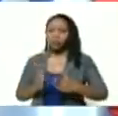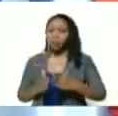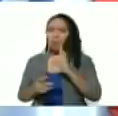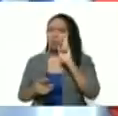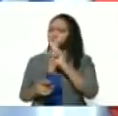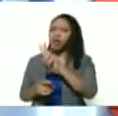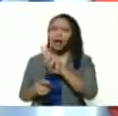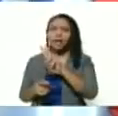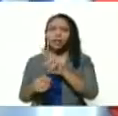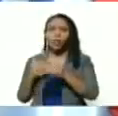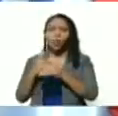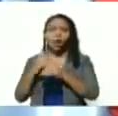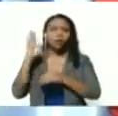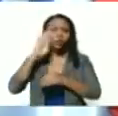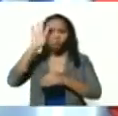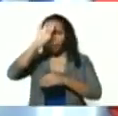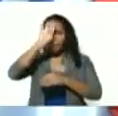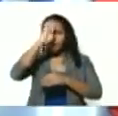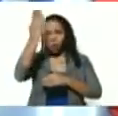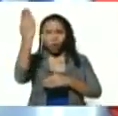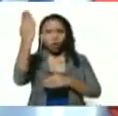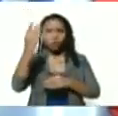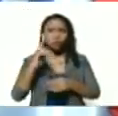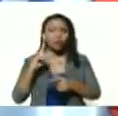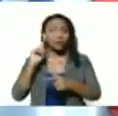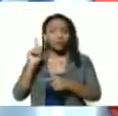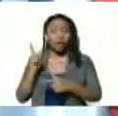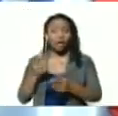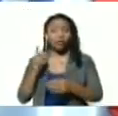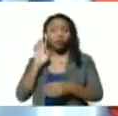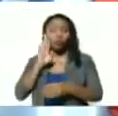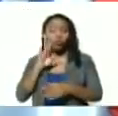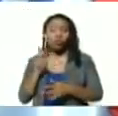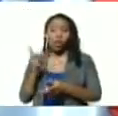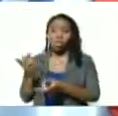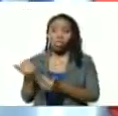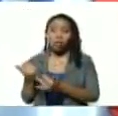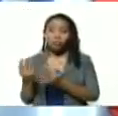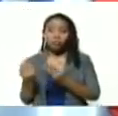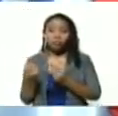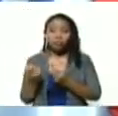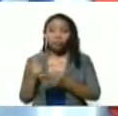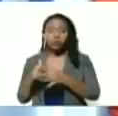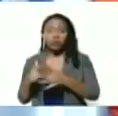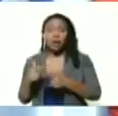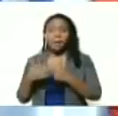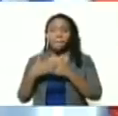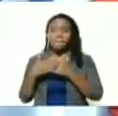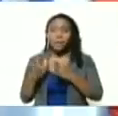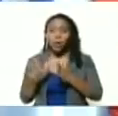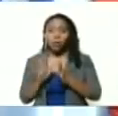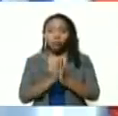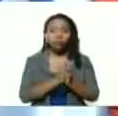se corrompían, extorsionaban, le abrían un expediente a alguien para luego,